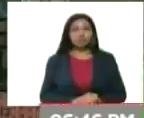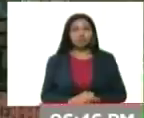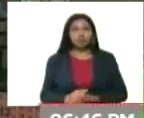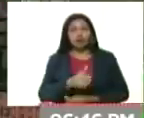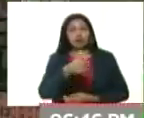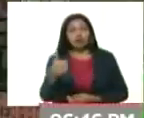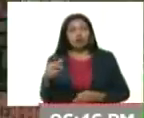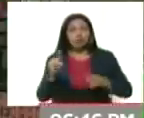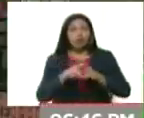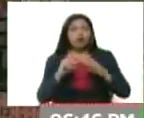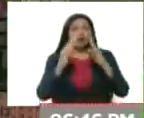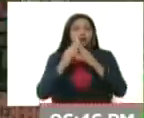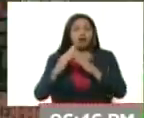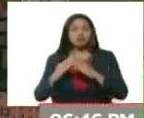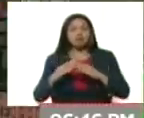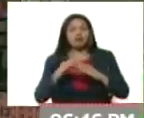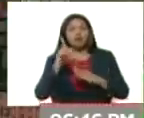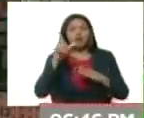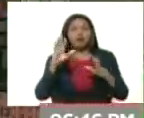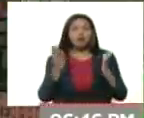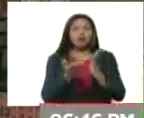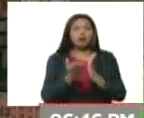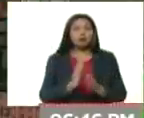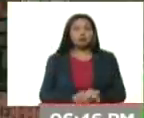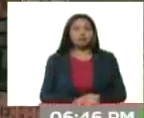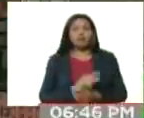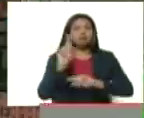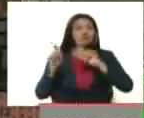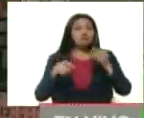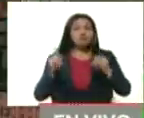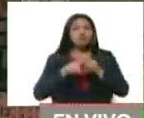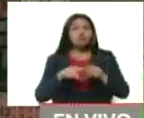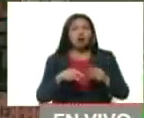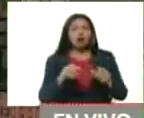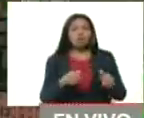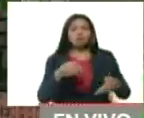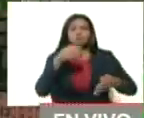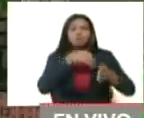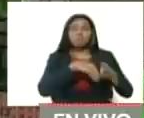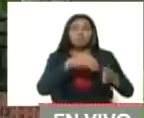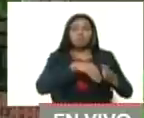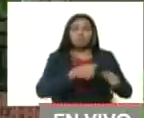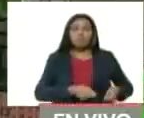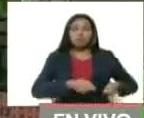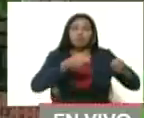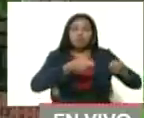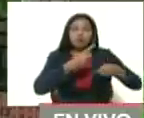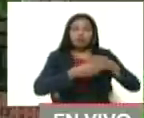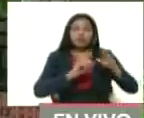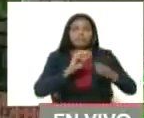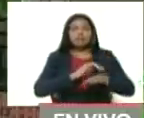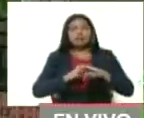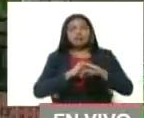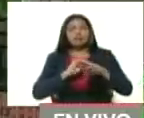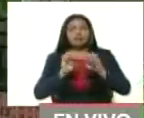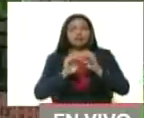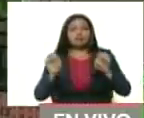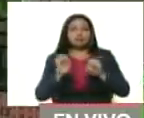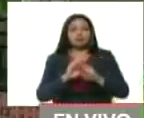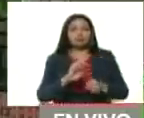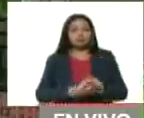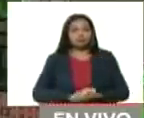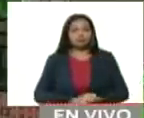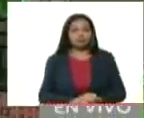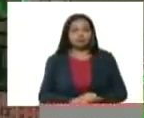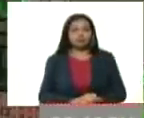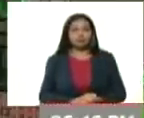cada casa una escuela. Se le preguntó también por el portafolio que elaboró el Ministerio de Educación, el Ministerio de Poder Popular para la